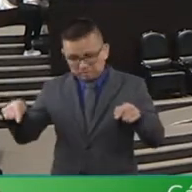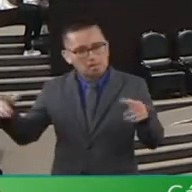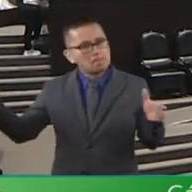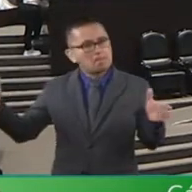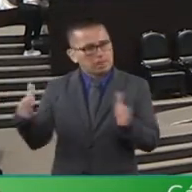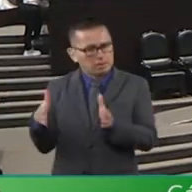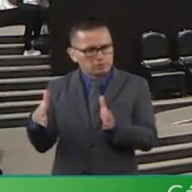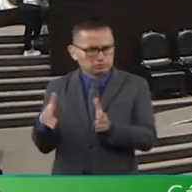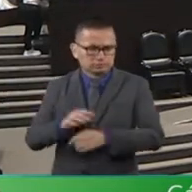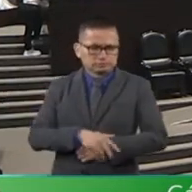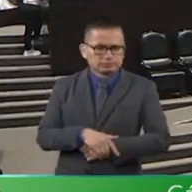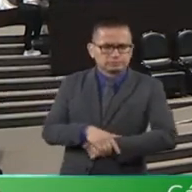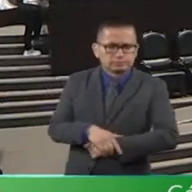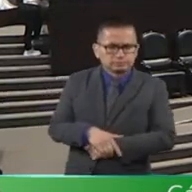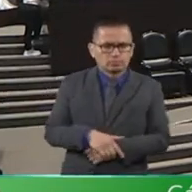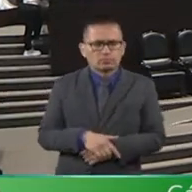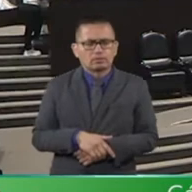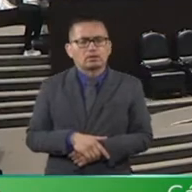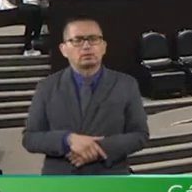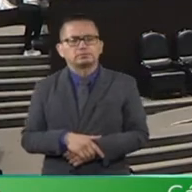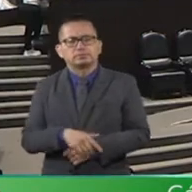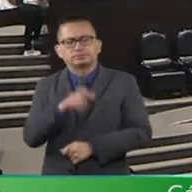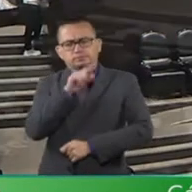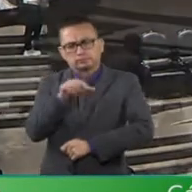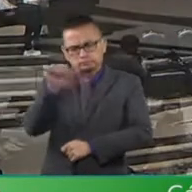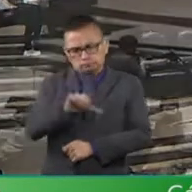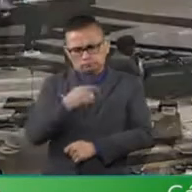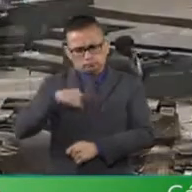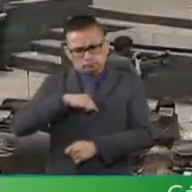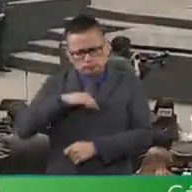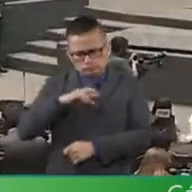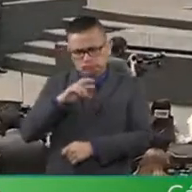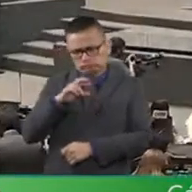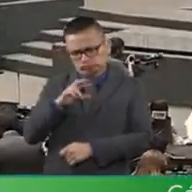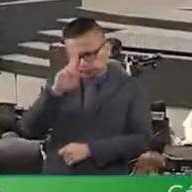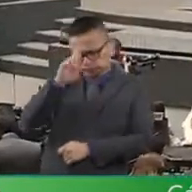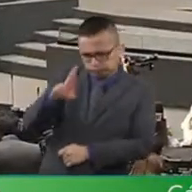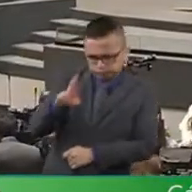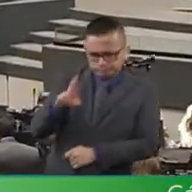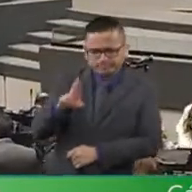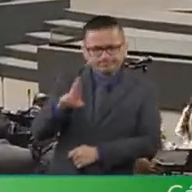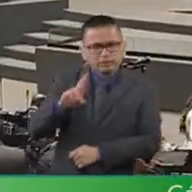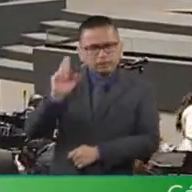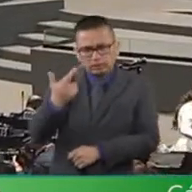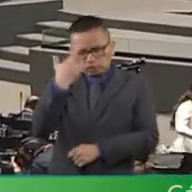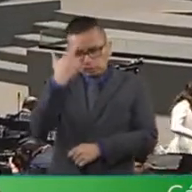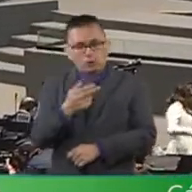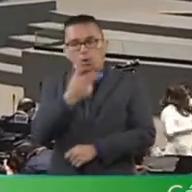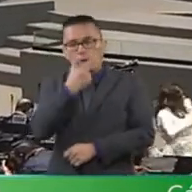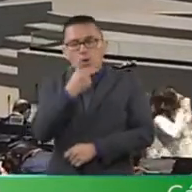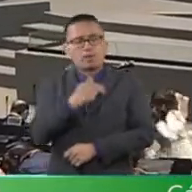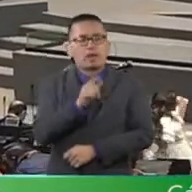esta celebración pertinente recordaremos a Manuel Antonio mayc